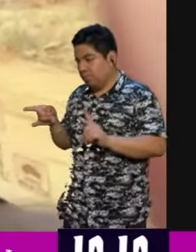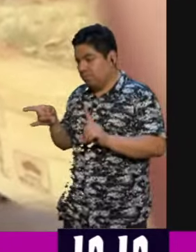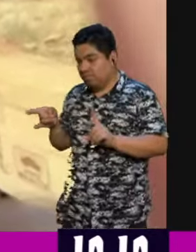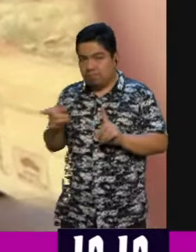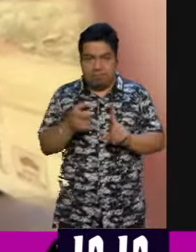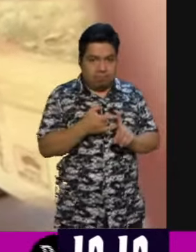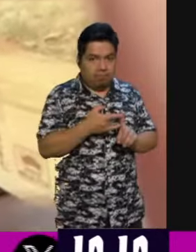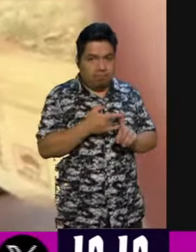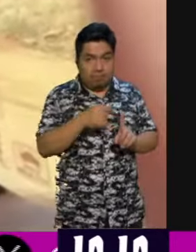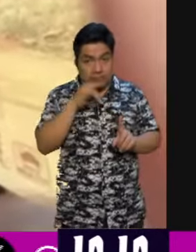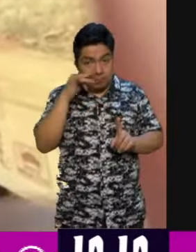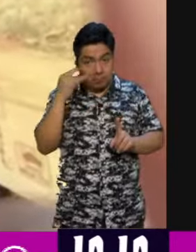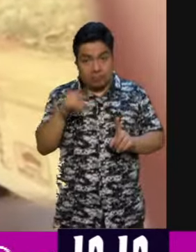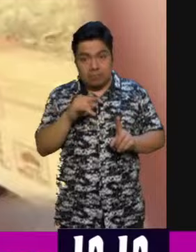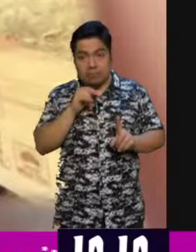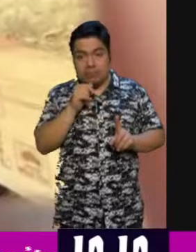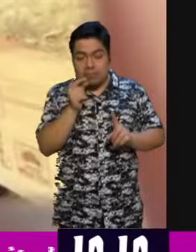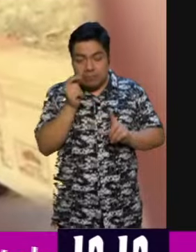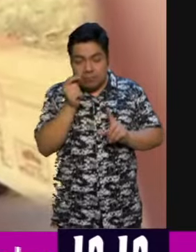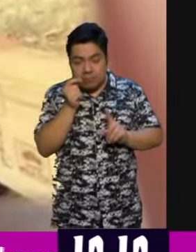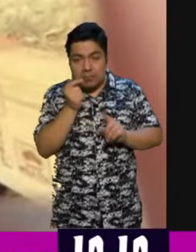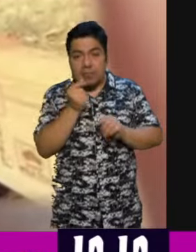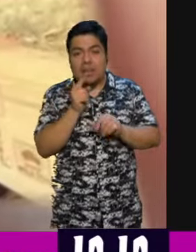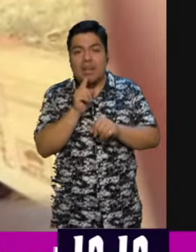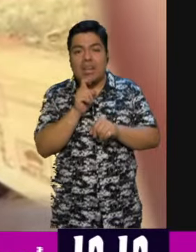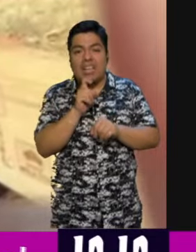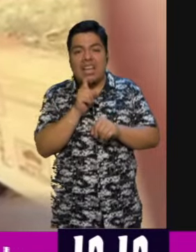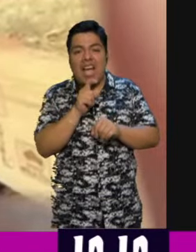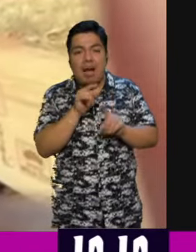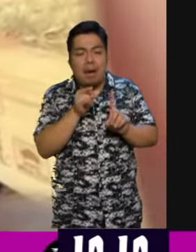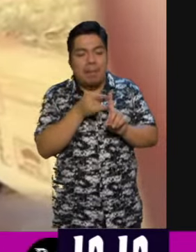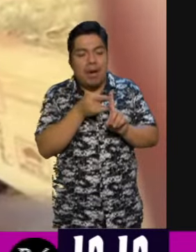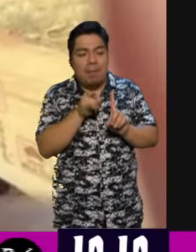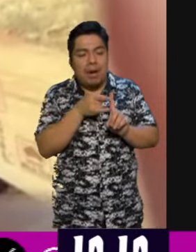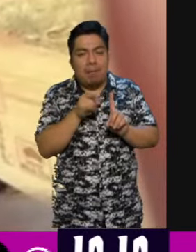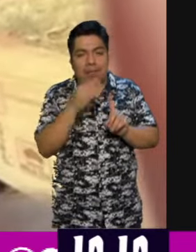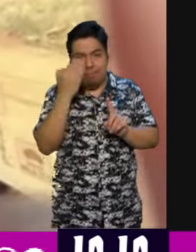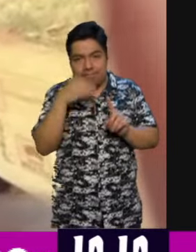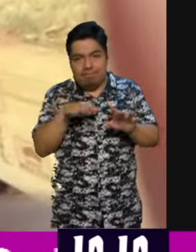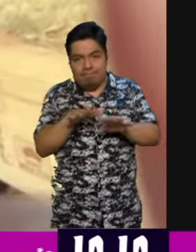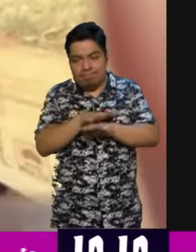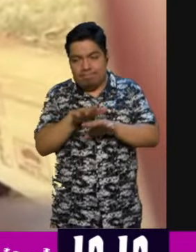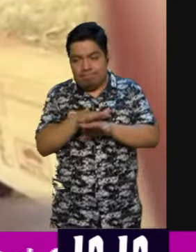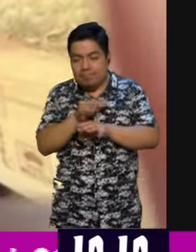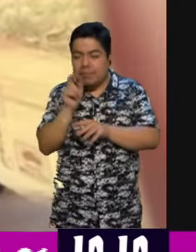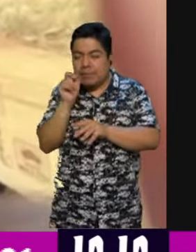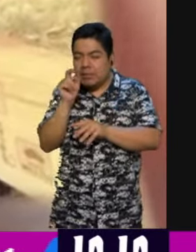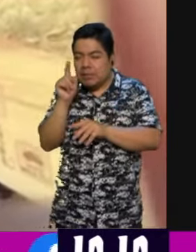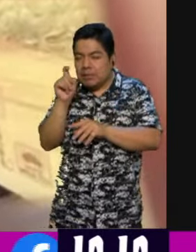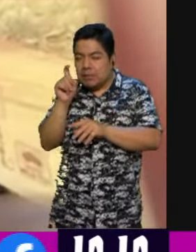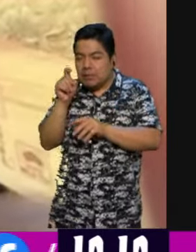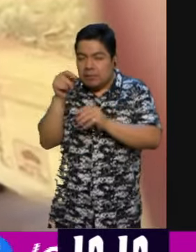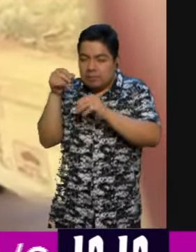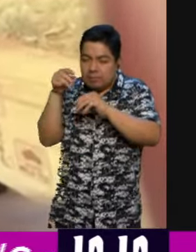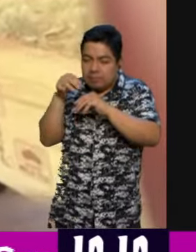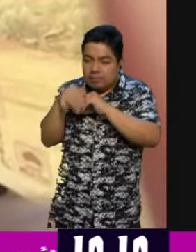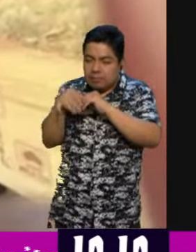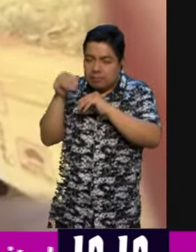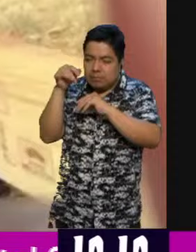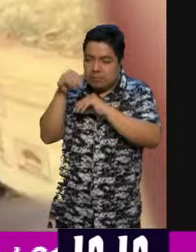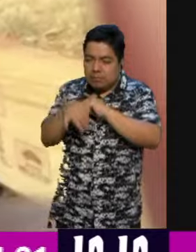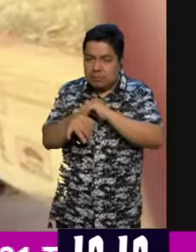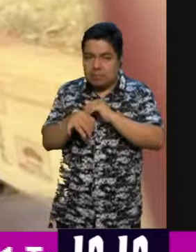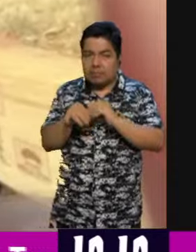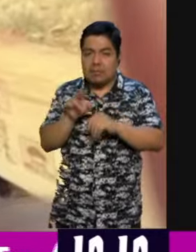aunque no se vea a simple vista, vas creando gotitas de agua por la condensación, por el cambio de temperatura, y esas gotitas de agua van a ir lavando la cutícula del